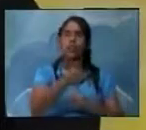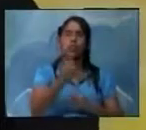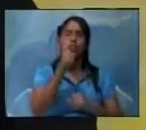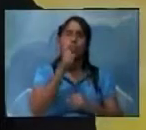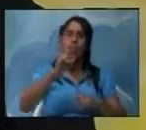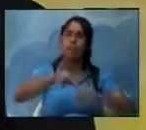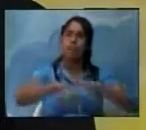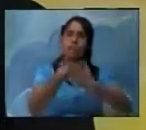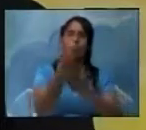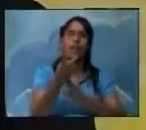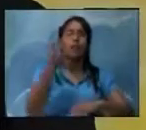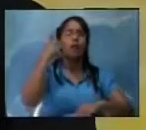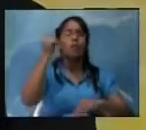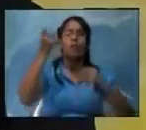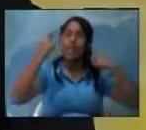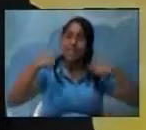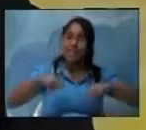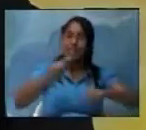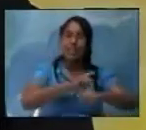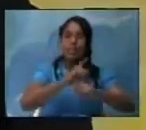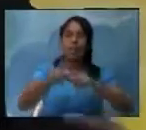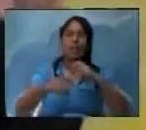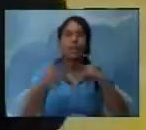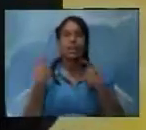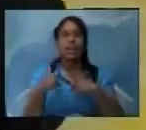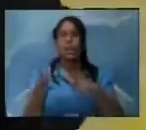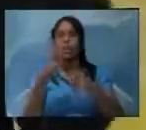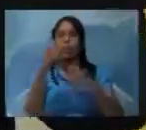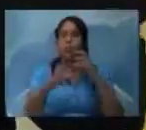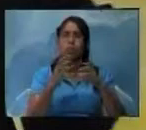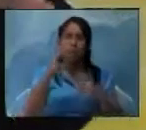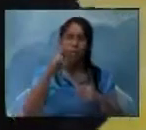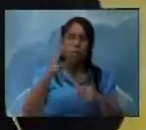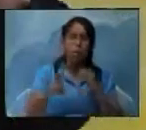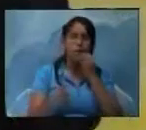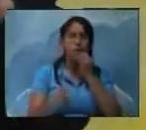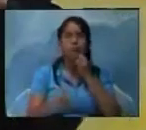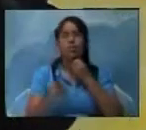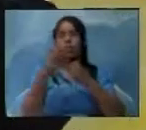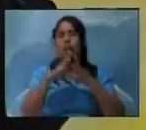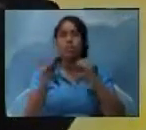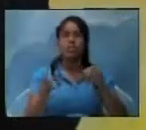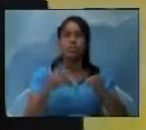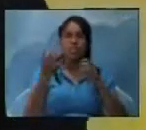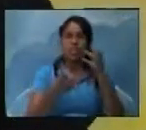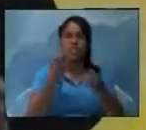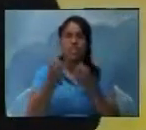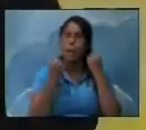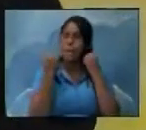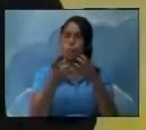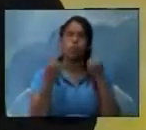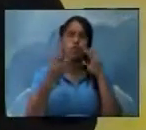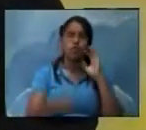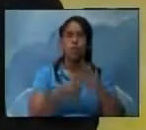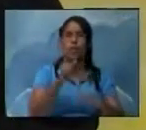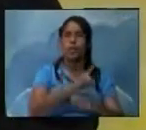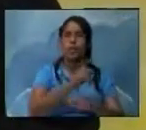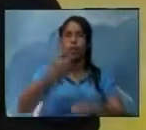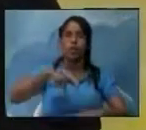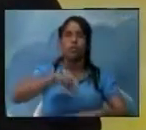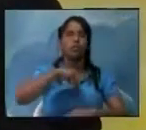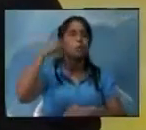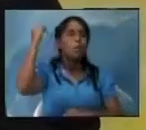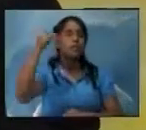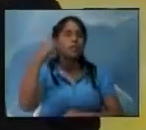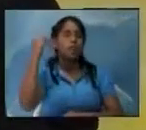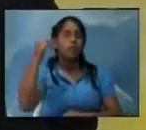y a vigilar por tratar de solucionar aquel problema. Y vemos que parece que el horno se calienta mucho más de lo que nosotros